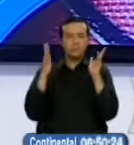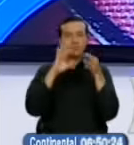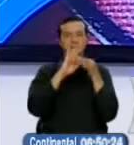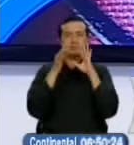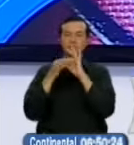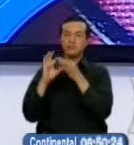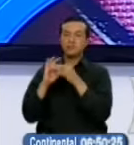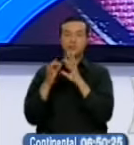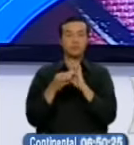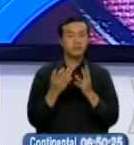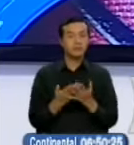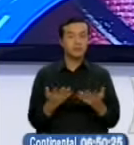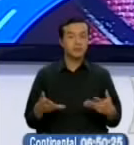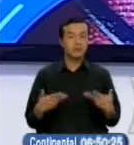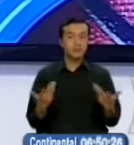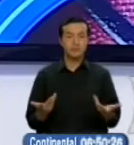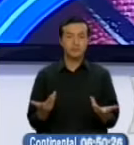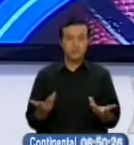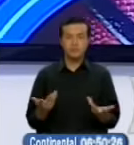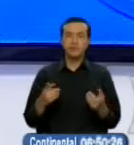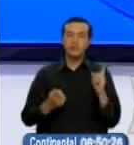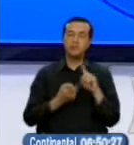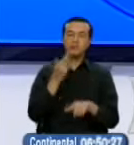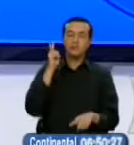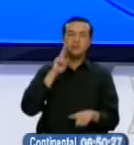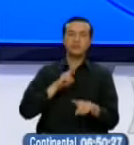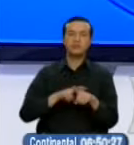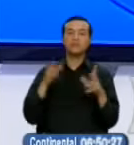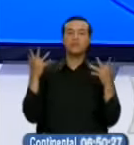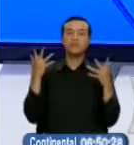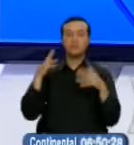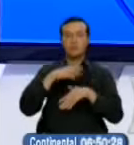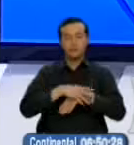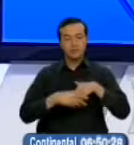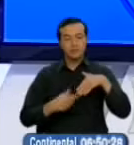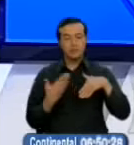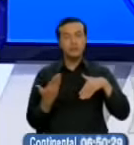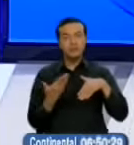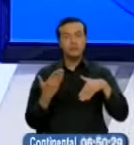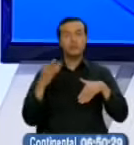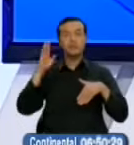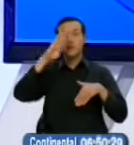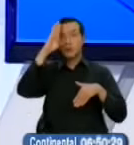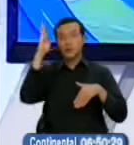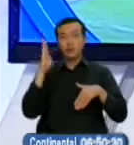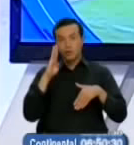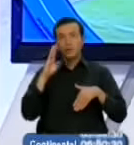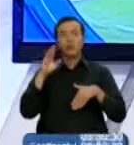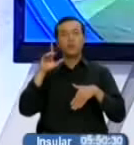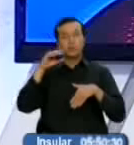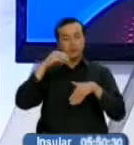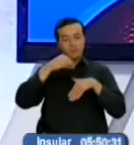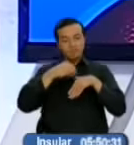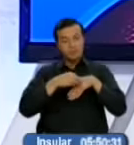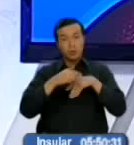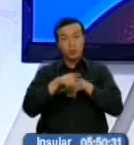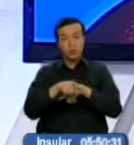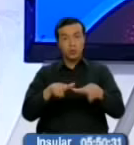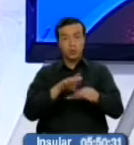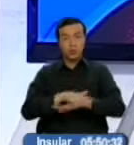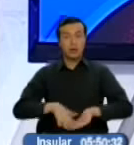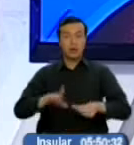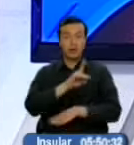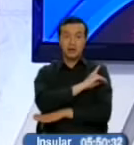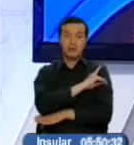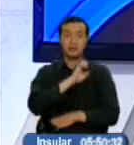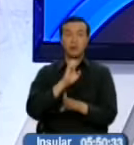y en esta ocasión se lo realizarán por primera ocasión en Sudamérica. Río de Janeiro es la sede y, por supuesto, la delegación